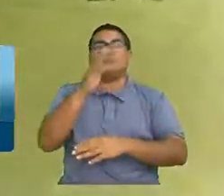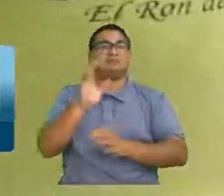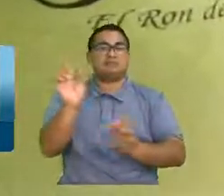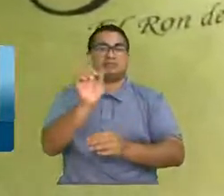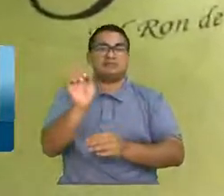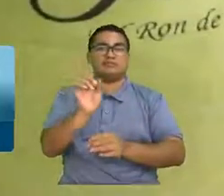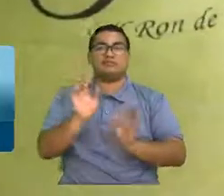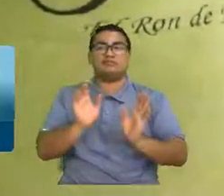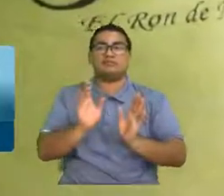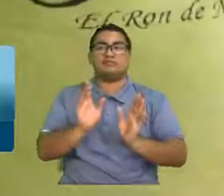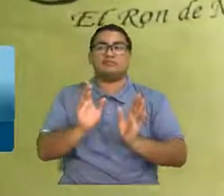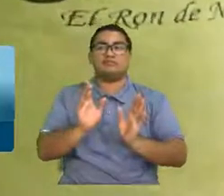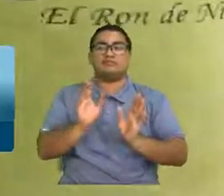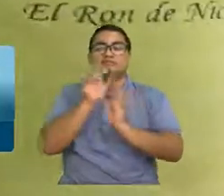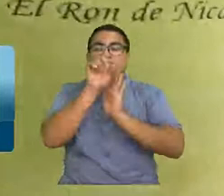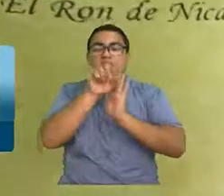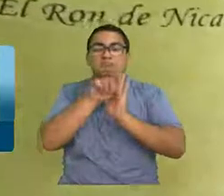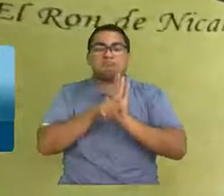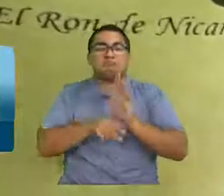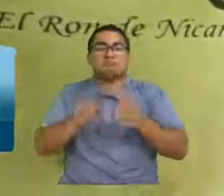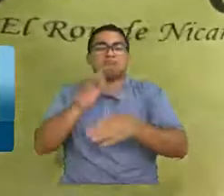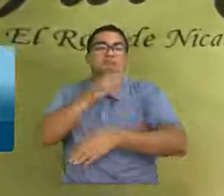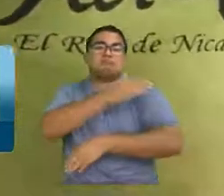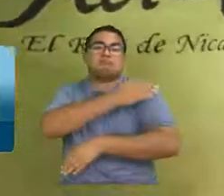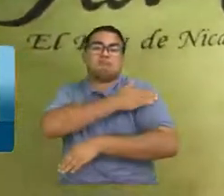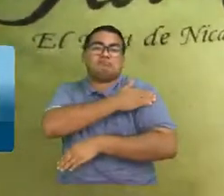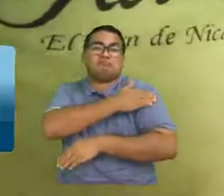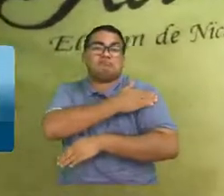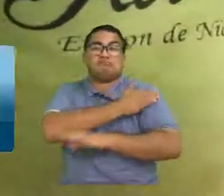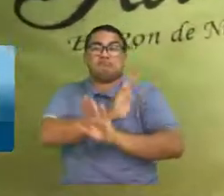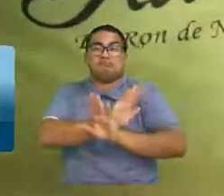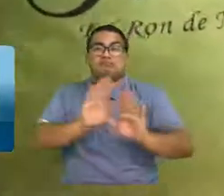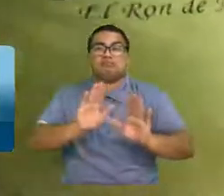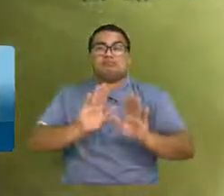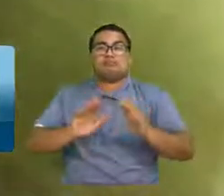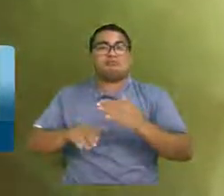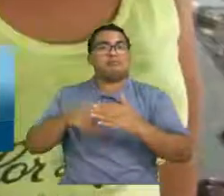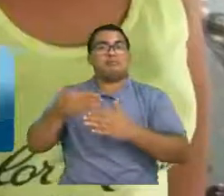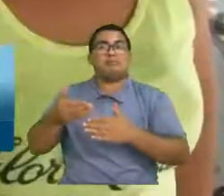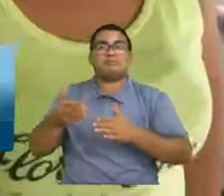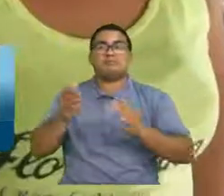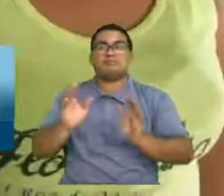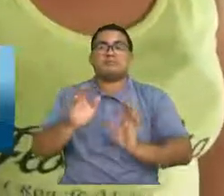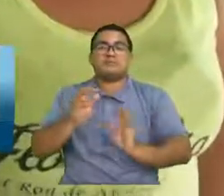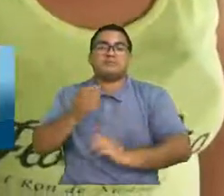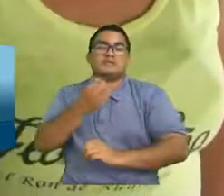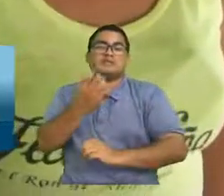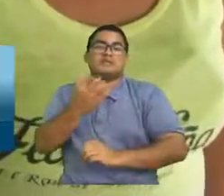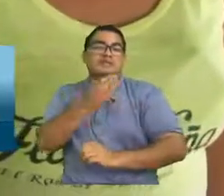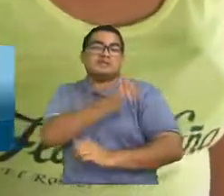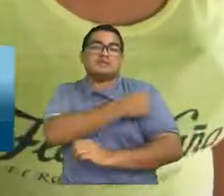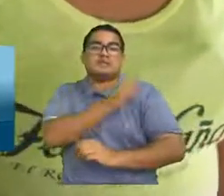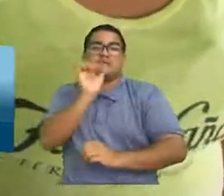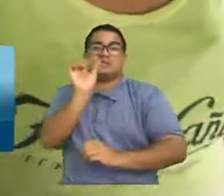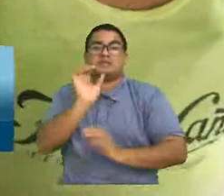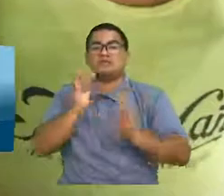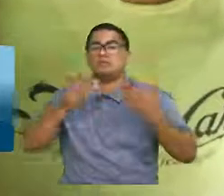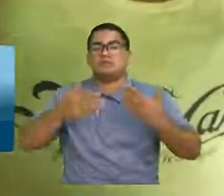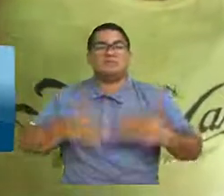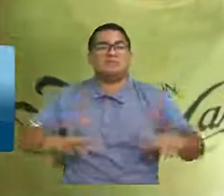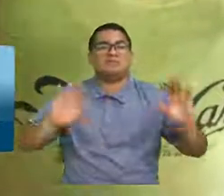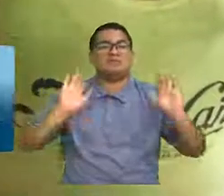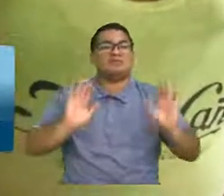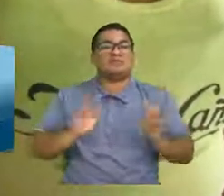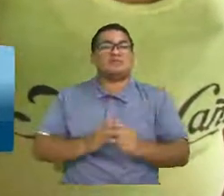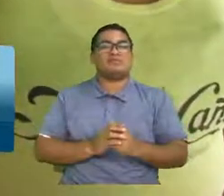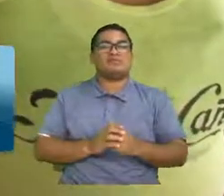niño, no, simplemente en el momento de la vacunación y ya luego el niño va a pasar un poco adolorido, pero es algo normal.